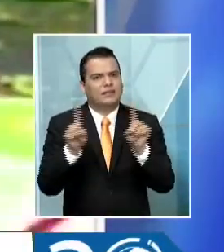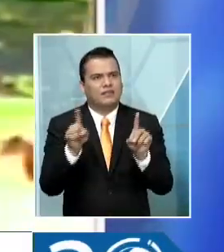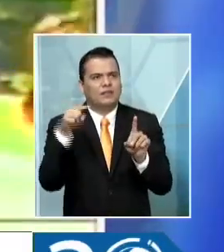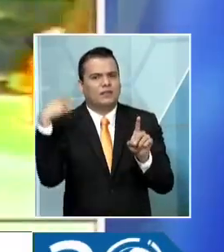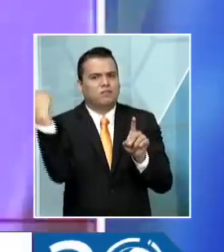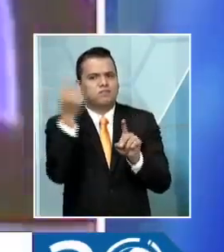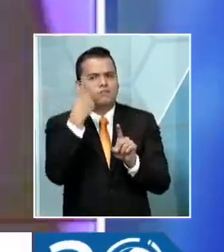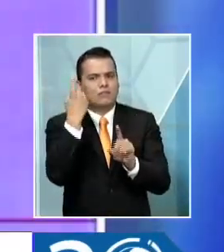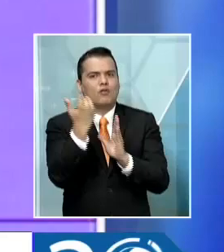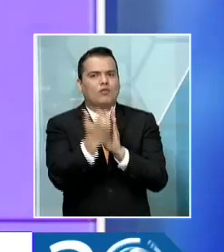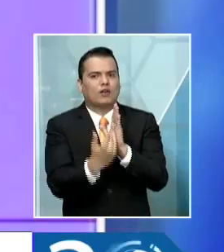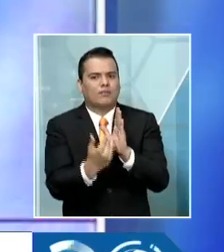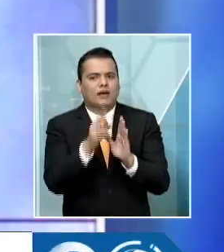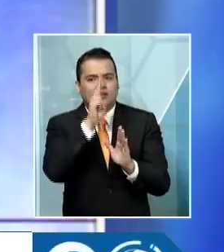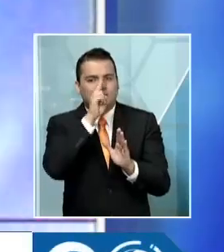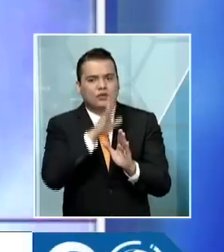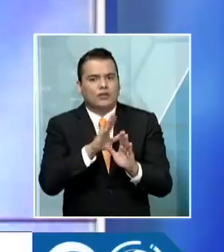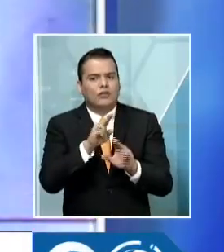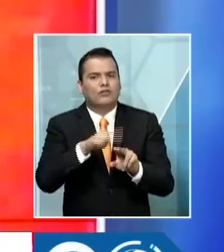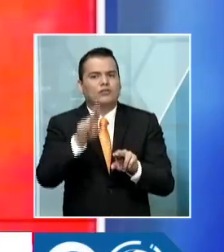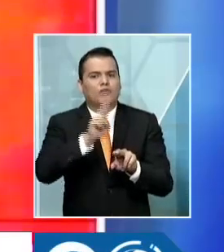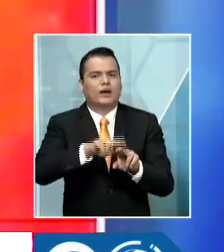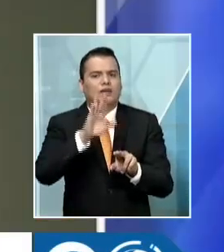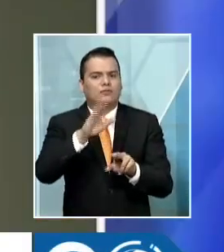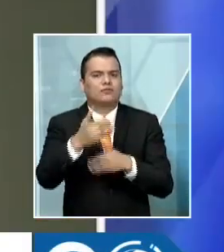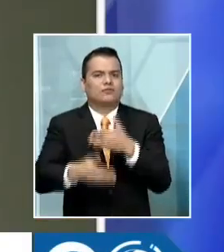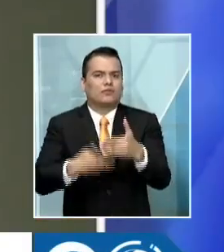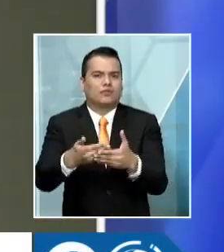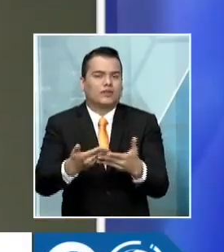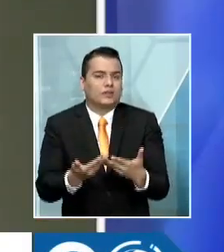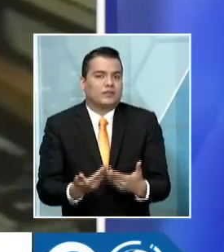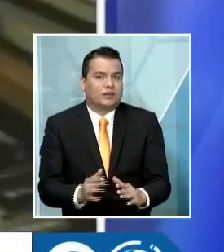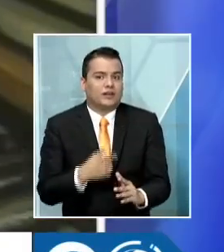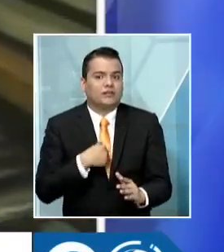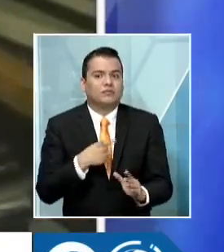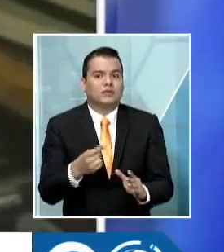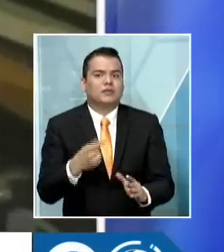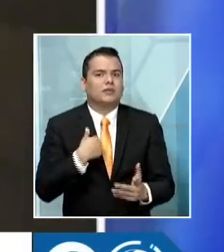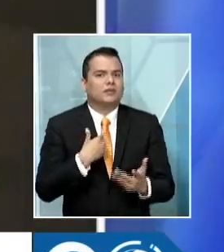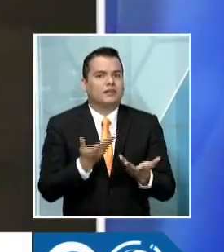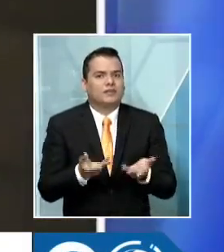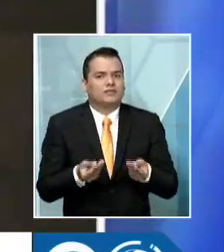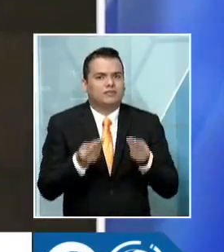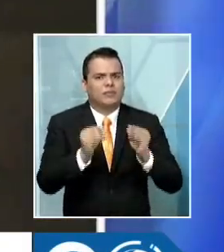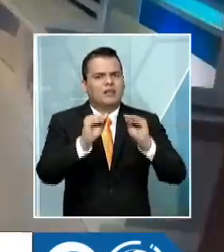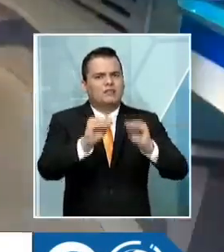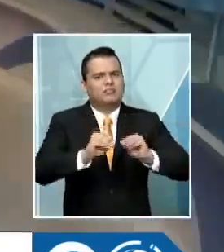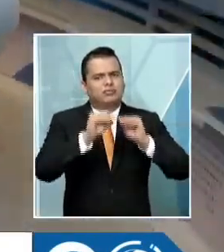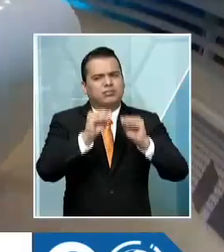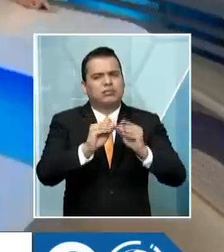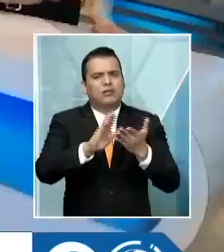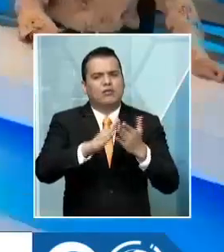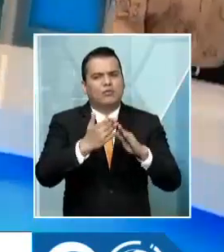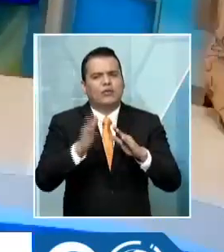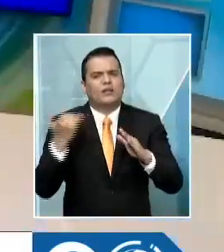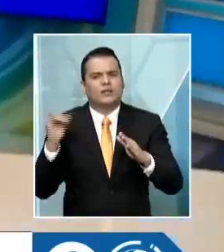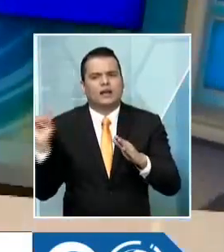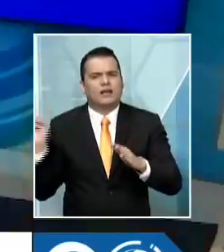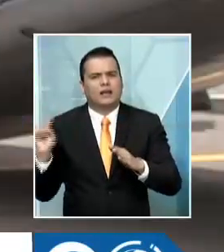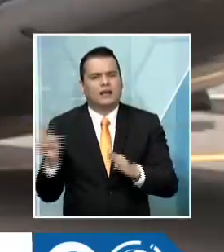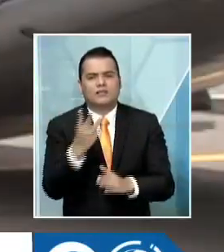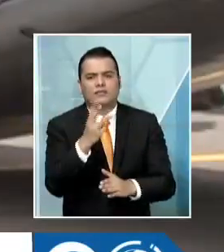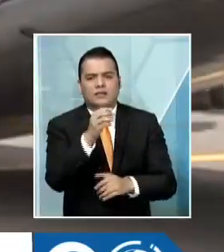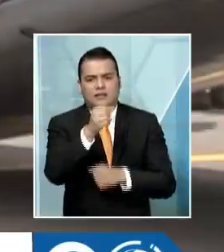las tradicionales en los medios. No es solamente haber mantenido informada a una comunidad durante 30 años, es